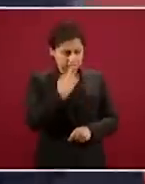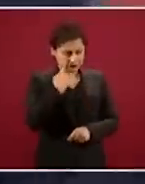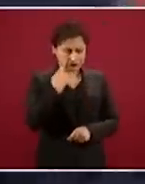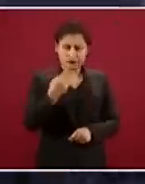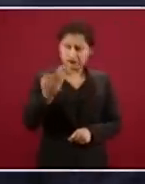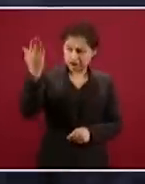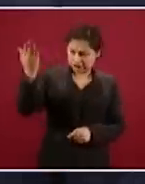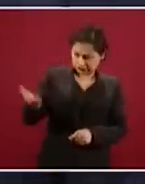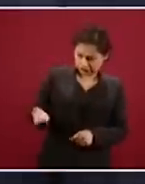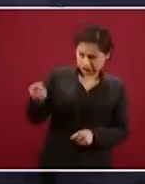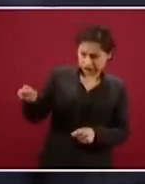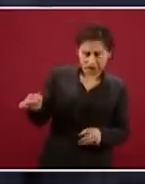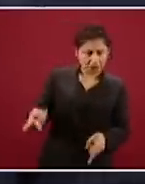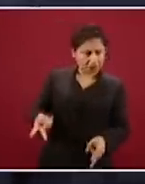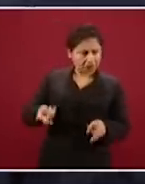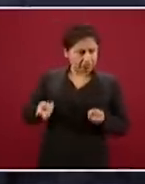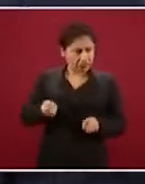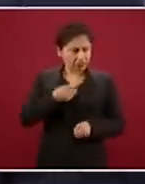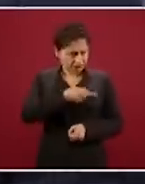ladrón.